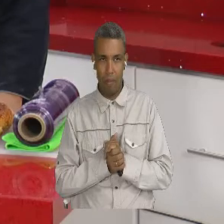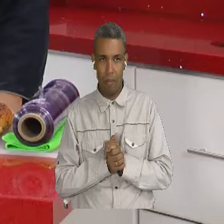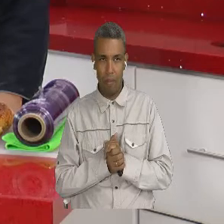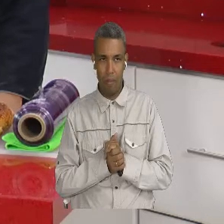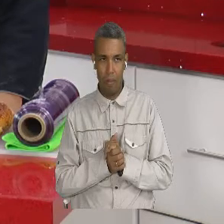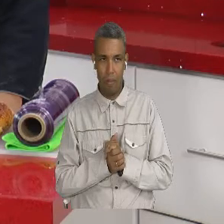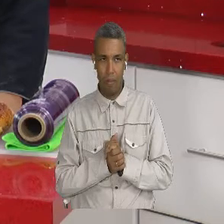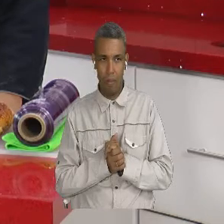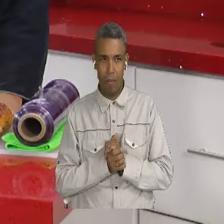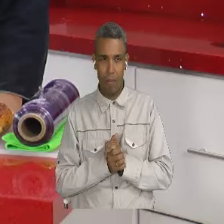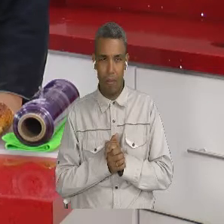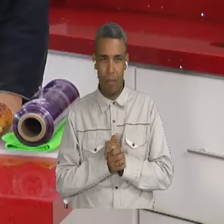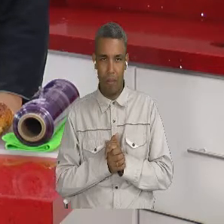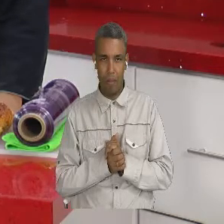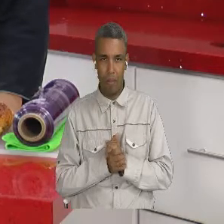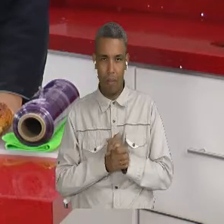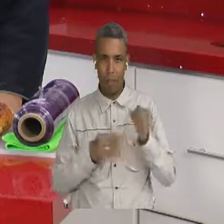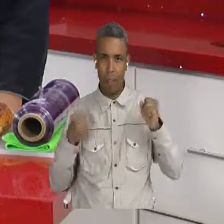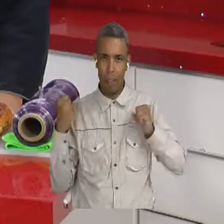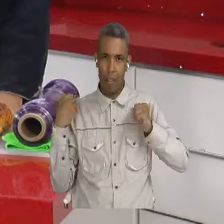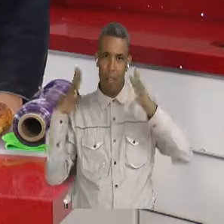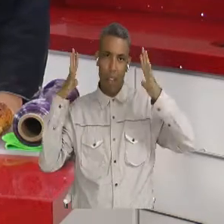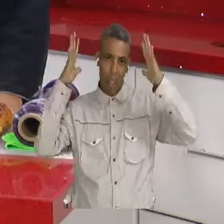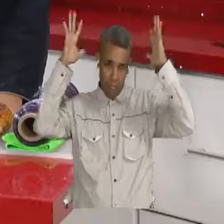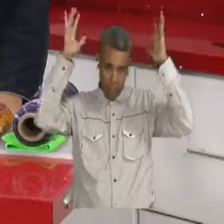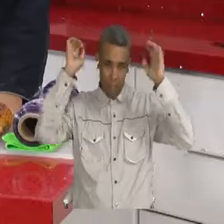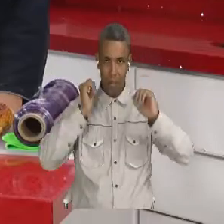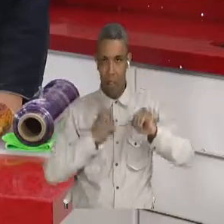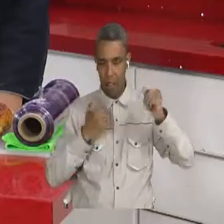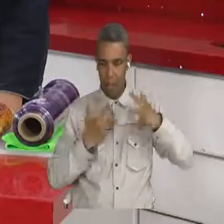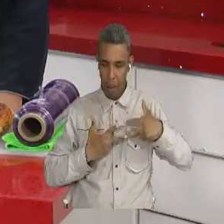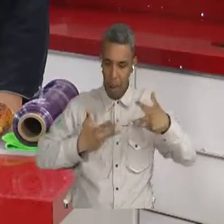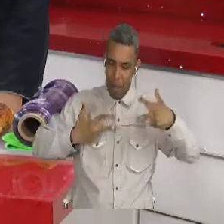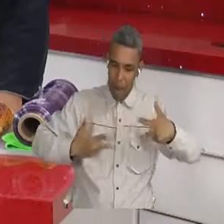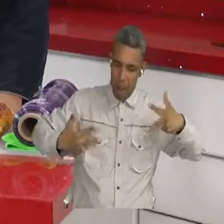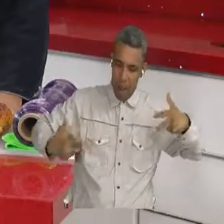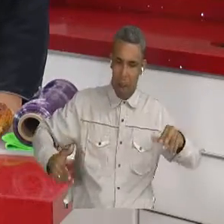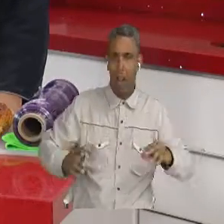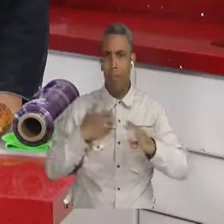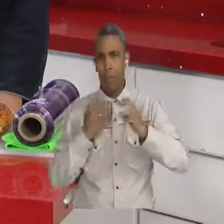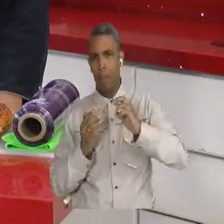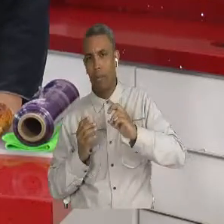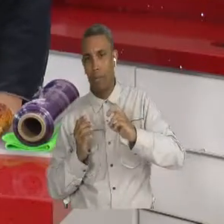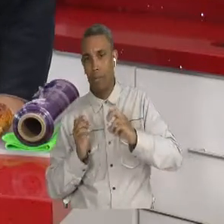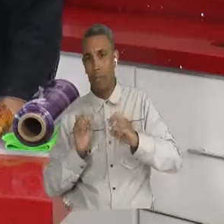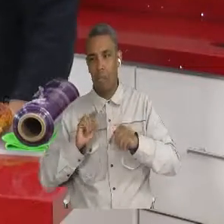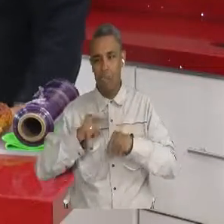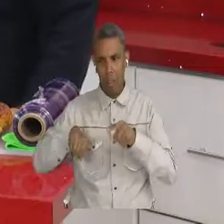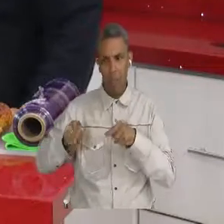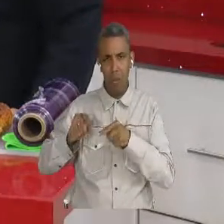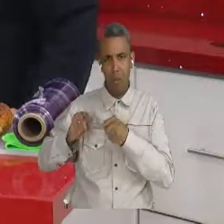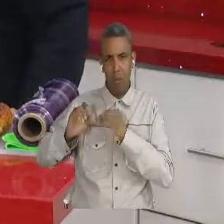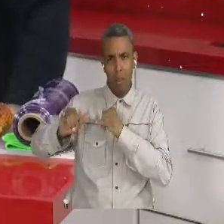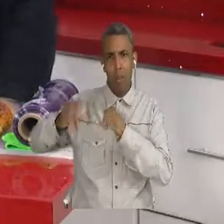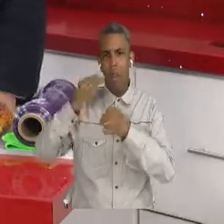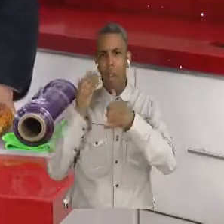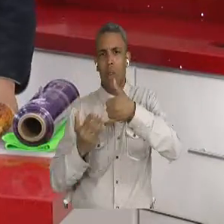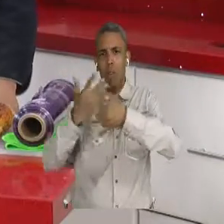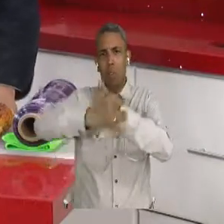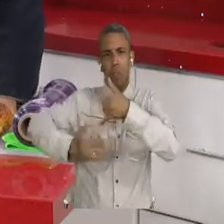se hará el festival, el 5º Festival Nacional de la Piquería, con los mejores improvisadores, colegas míos que vienen de La Guajira,